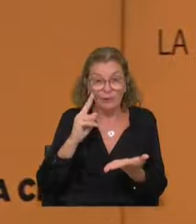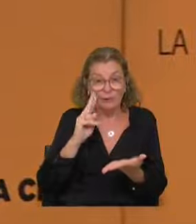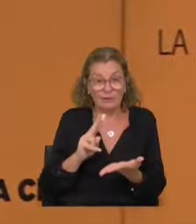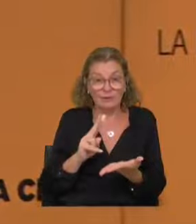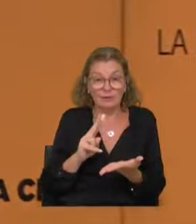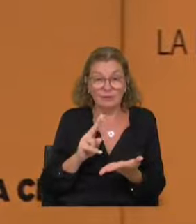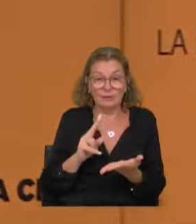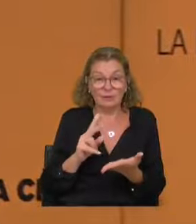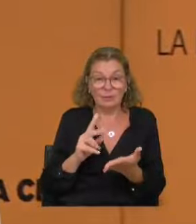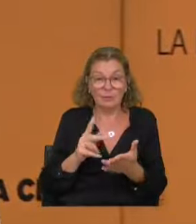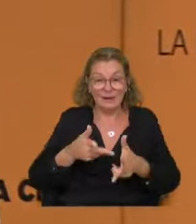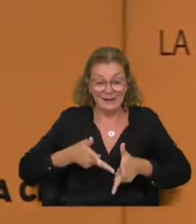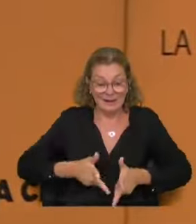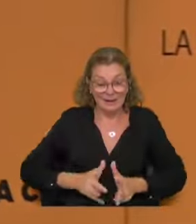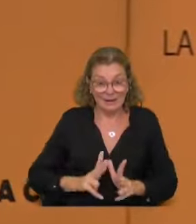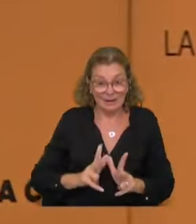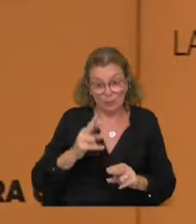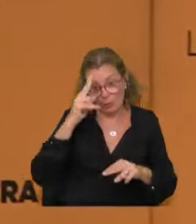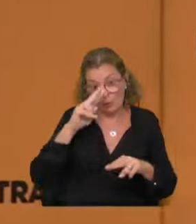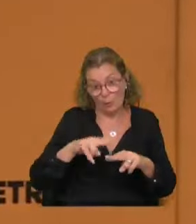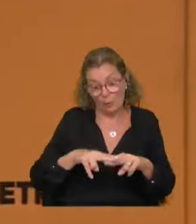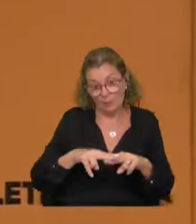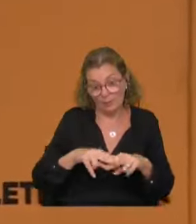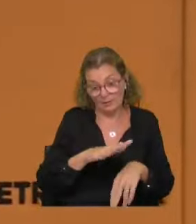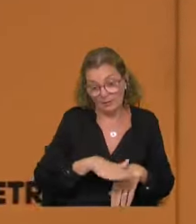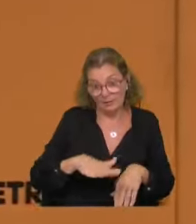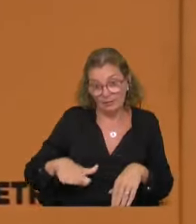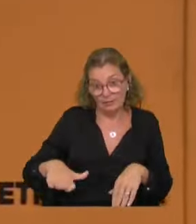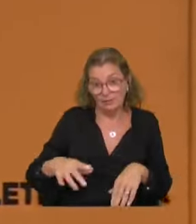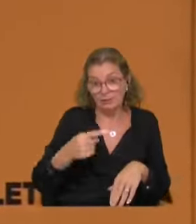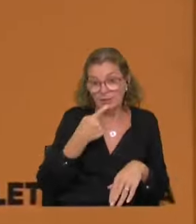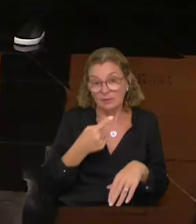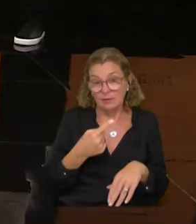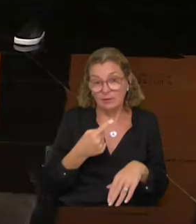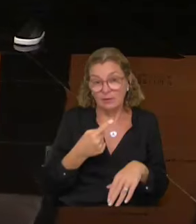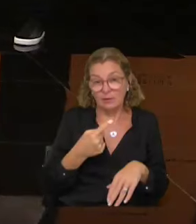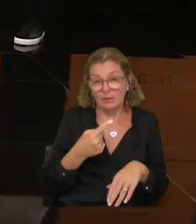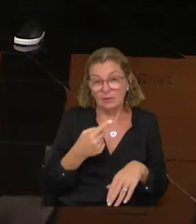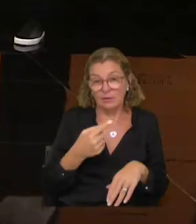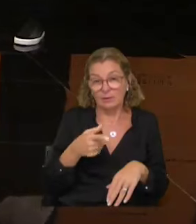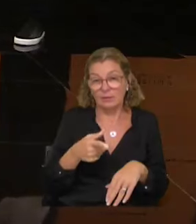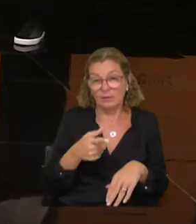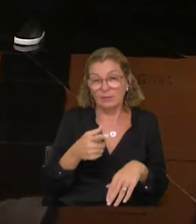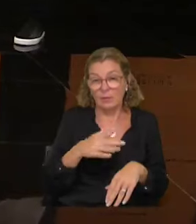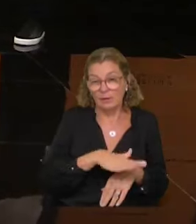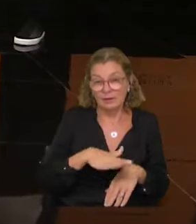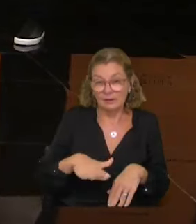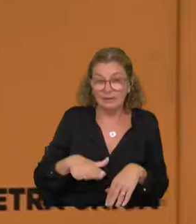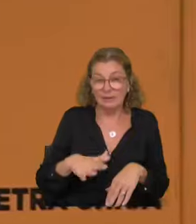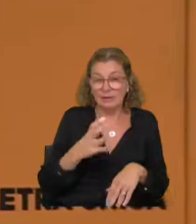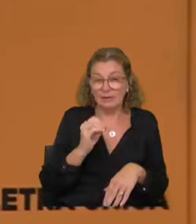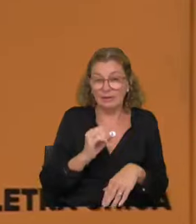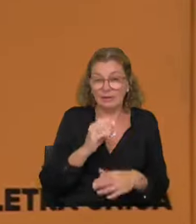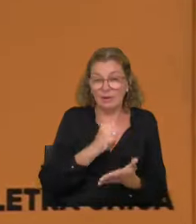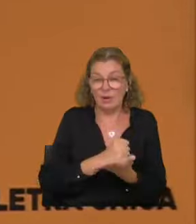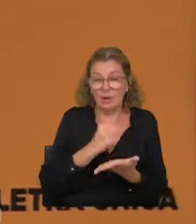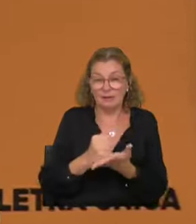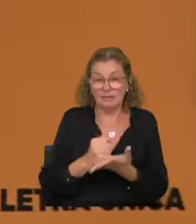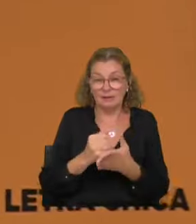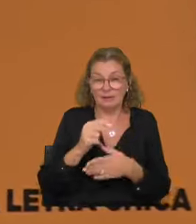el de la natalidad y el de la mortalidad de niños y niñas lo digo así no mortalidad infantil a seca porque infantil es de 0 a